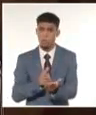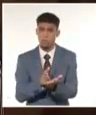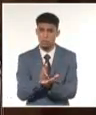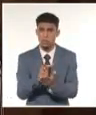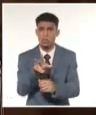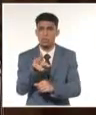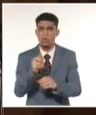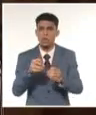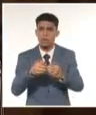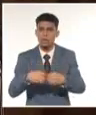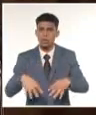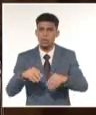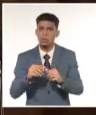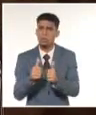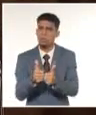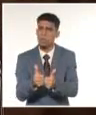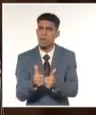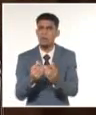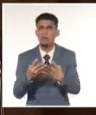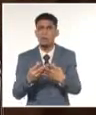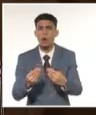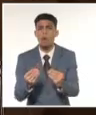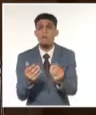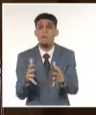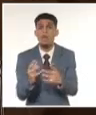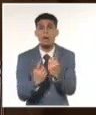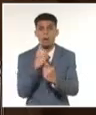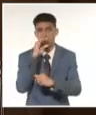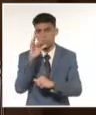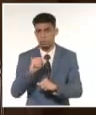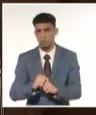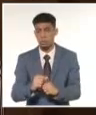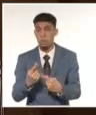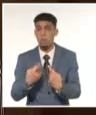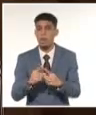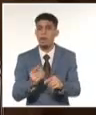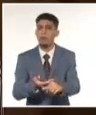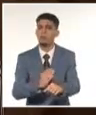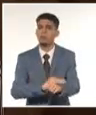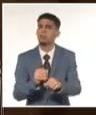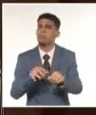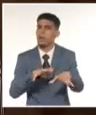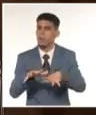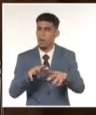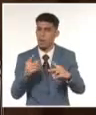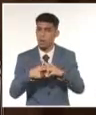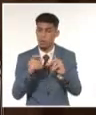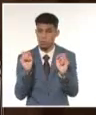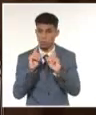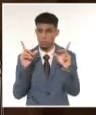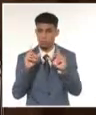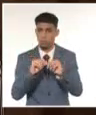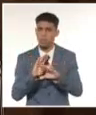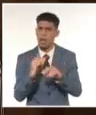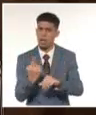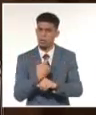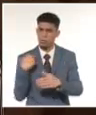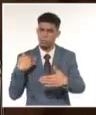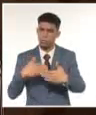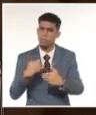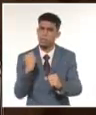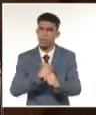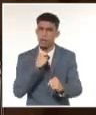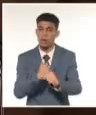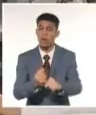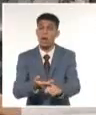con ecuanimidad y sin miedo, pero alertas y preparados. En eso se ha venido trabajando aún antes de